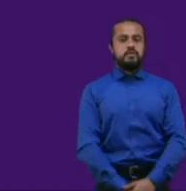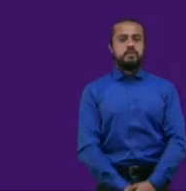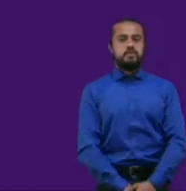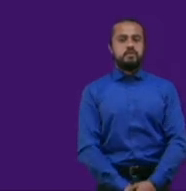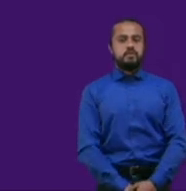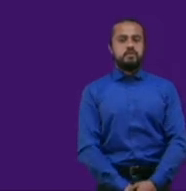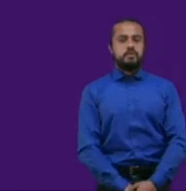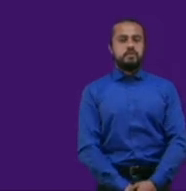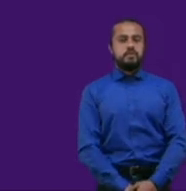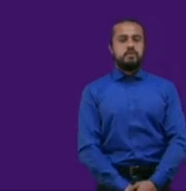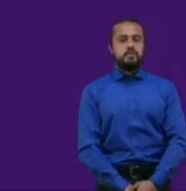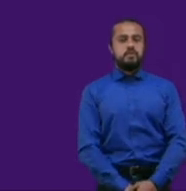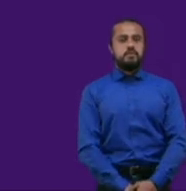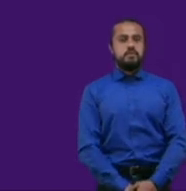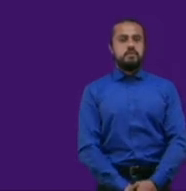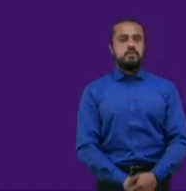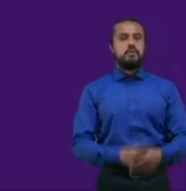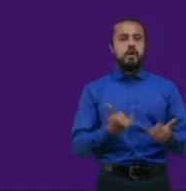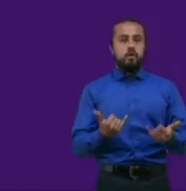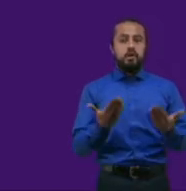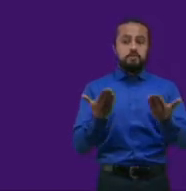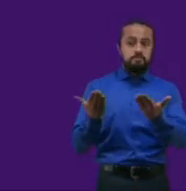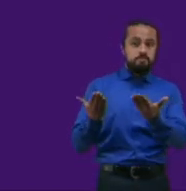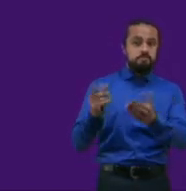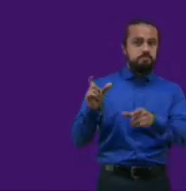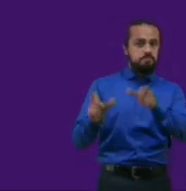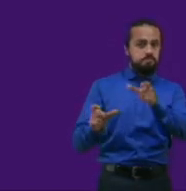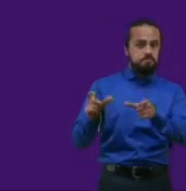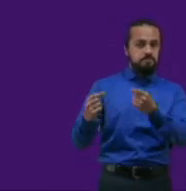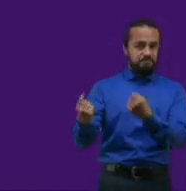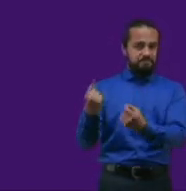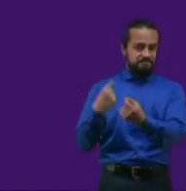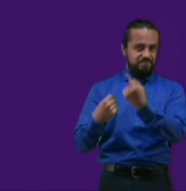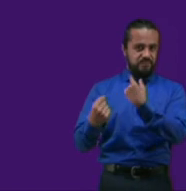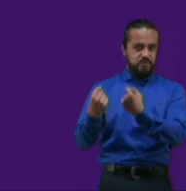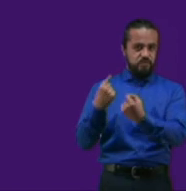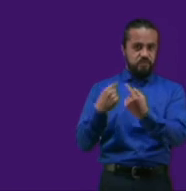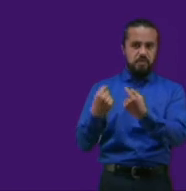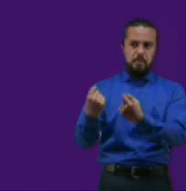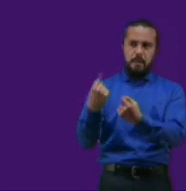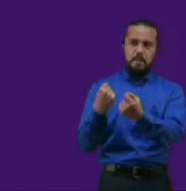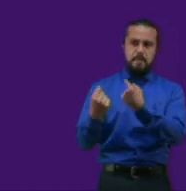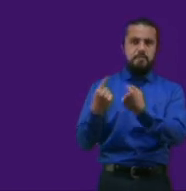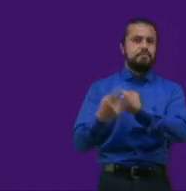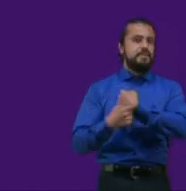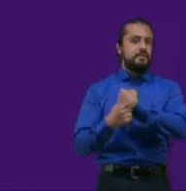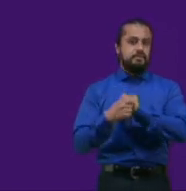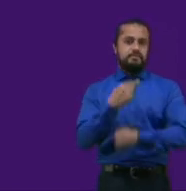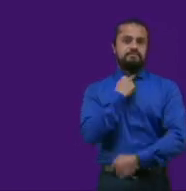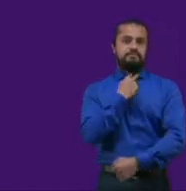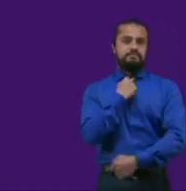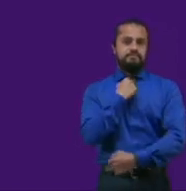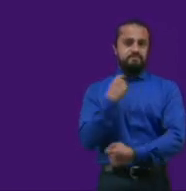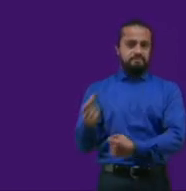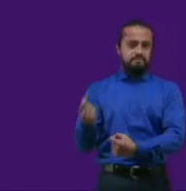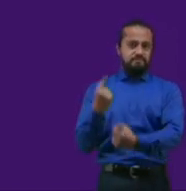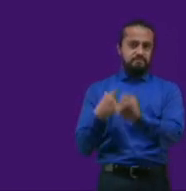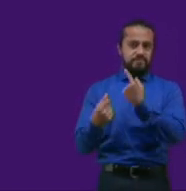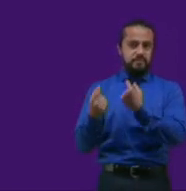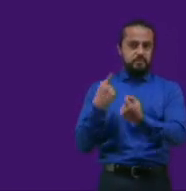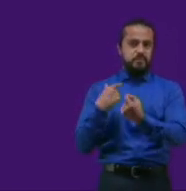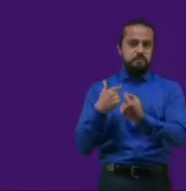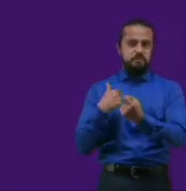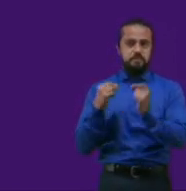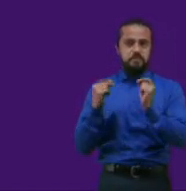paso a la audiencia. Tenemos varias preguntas que nos han hecho. No nos va a alcanzar el tiempo para contestarlas todas, pero hay